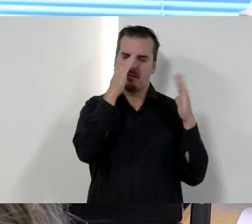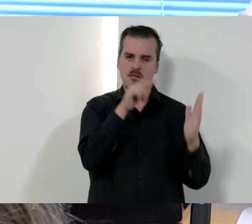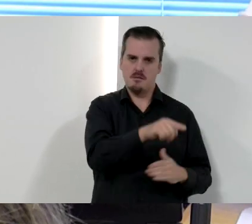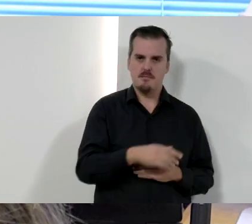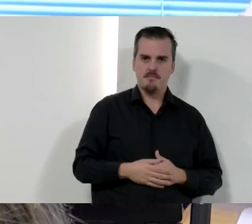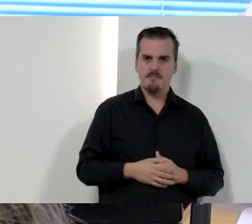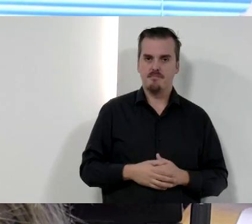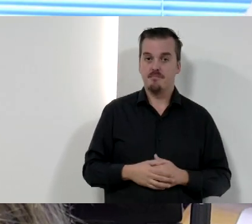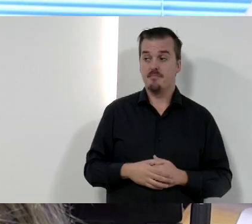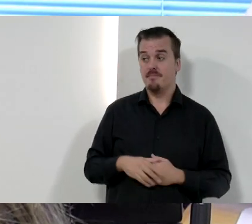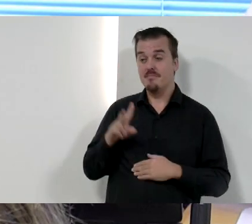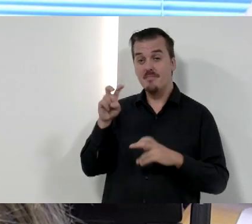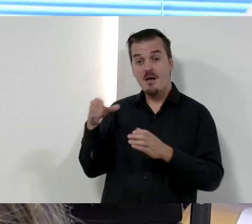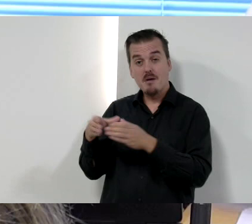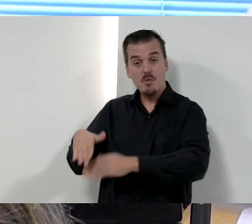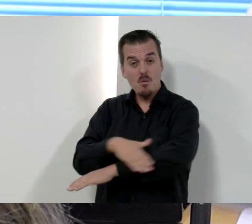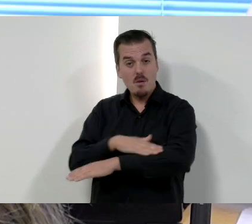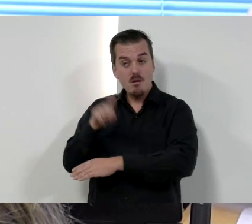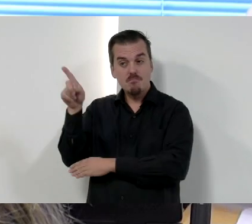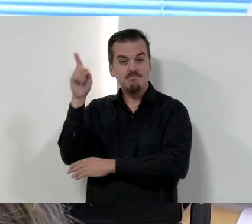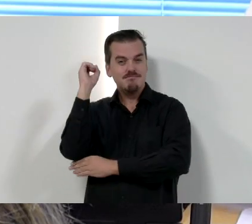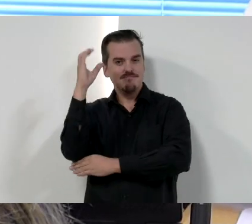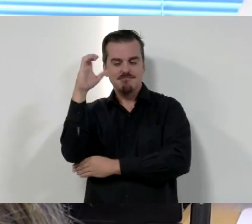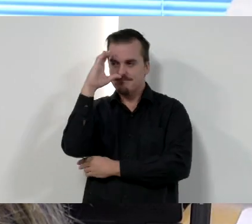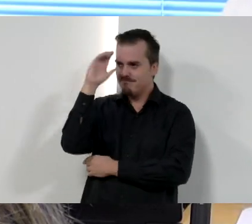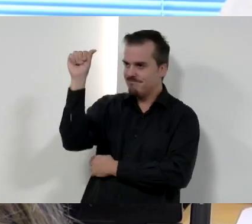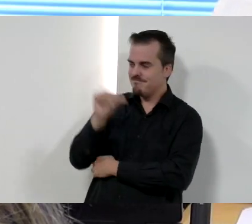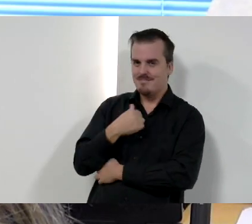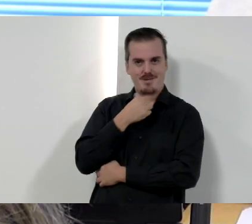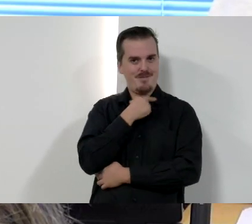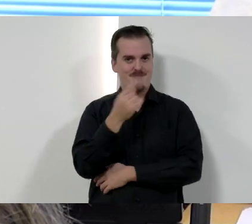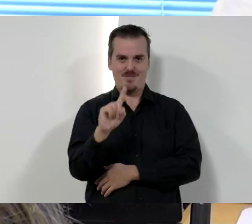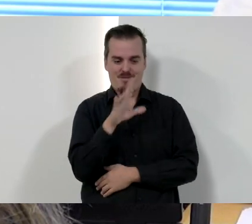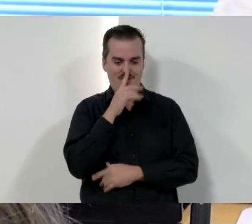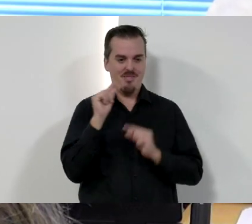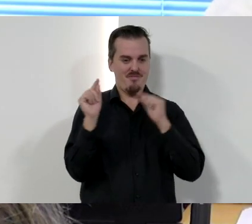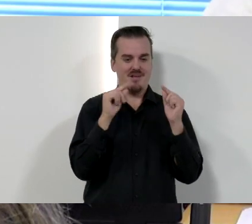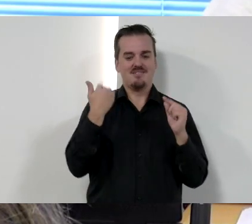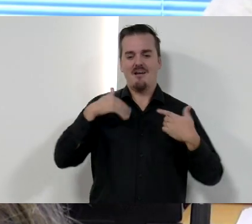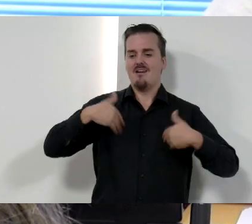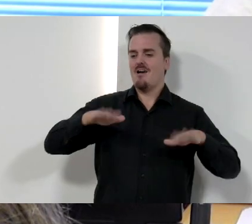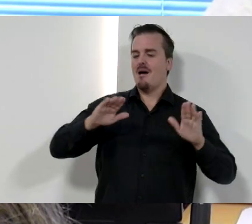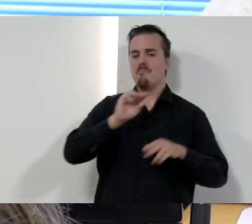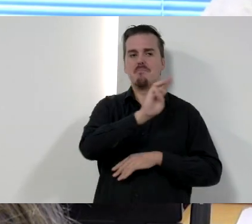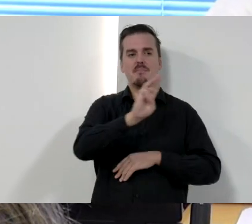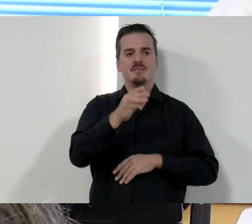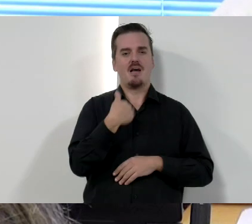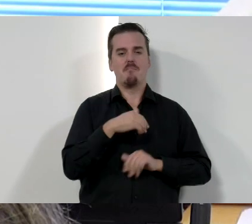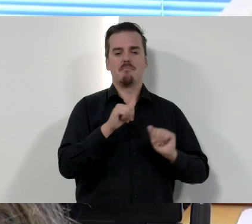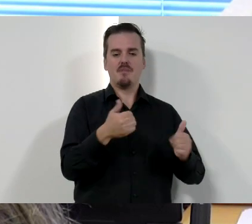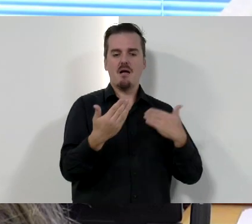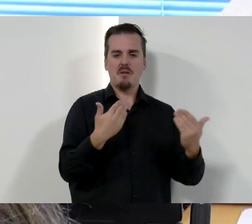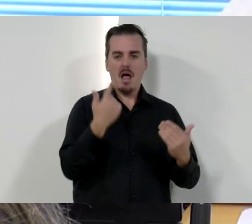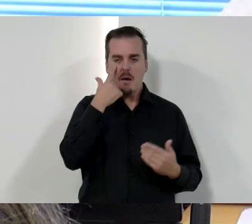intervención del equipo de gobierno en el sentido de que el debate ya está abierto con la moción que plantea el PP y que cada uno opinemos en el sentido de